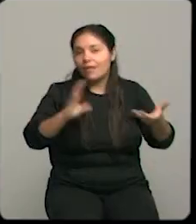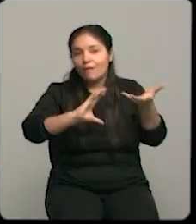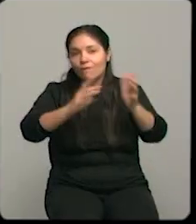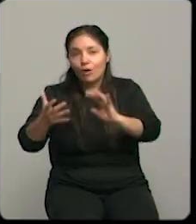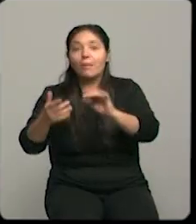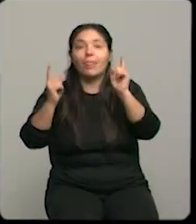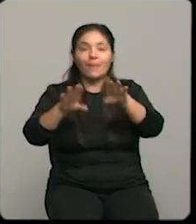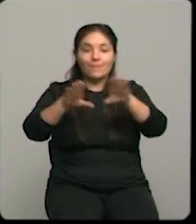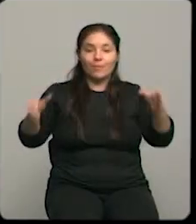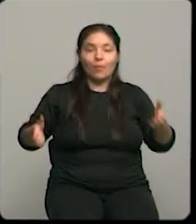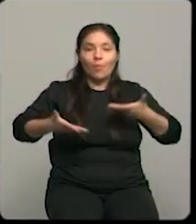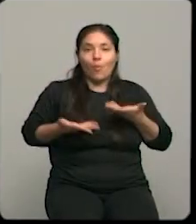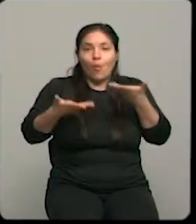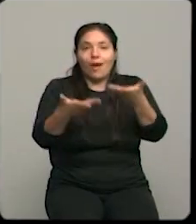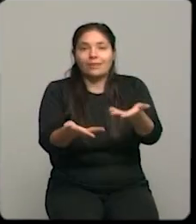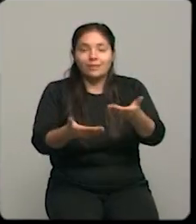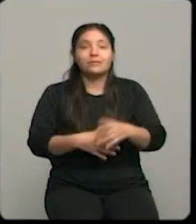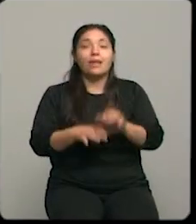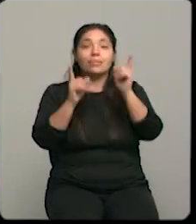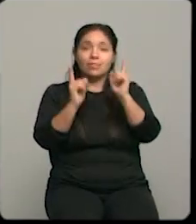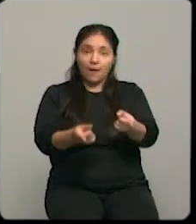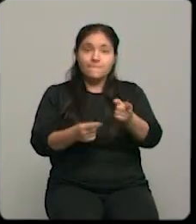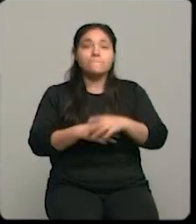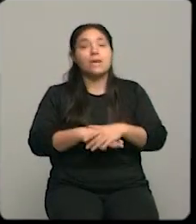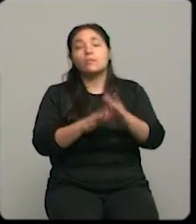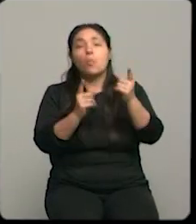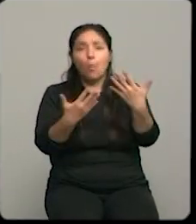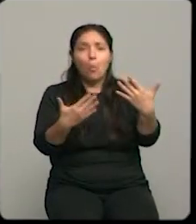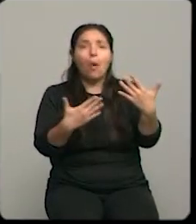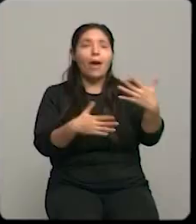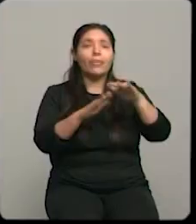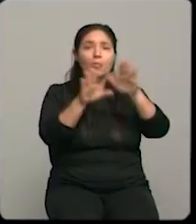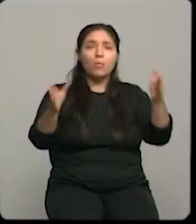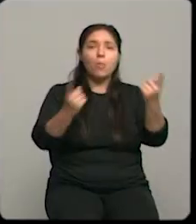obras y espectáculos, ofreciendo también conciertos didácticos.